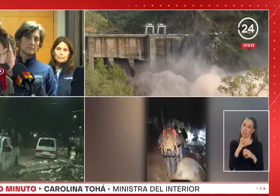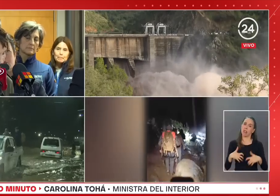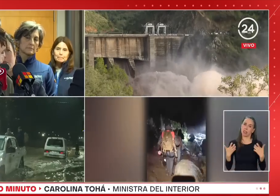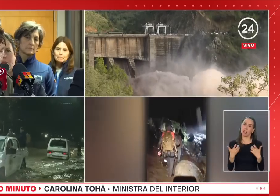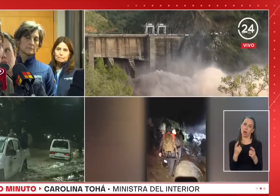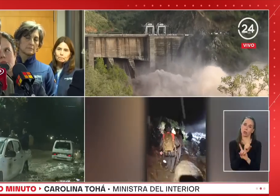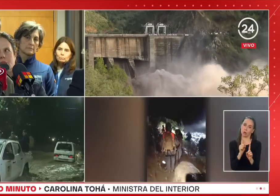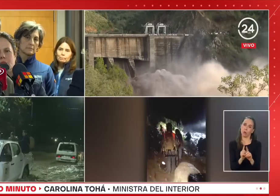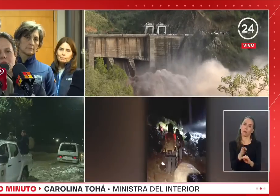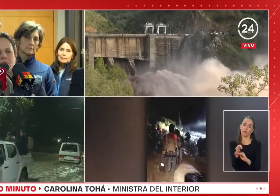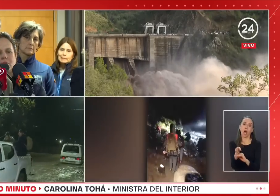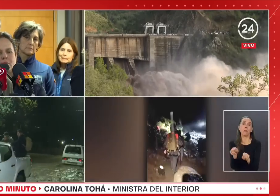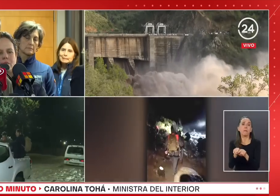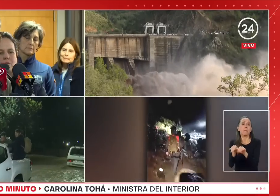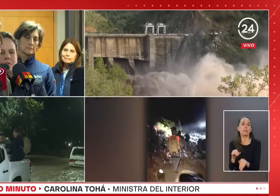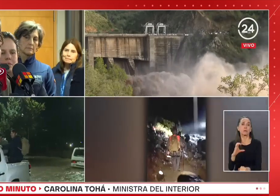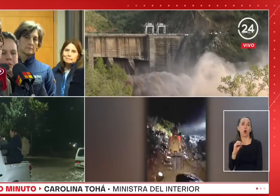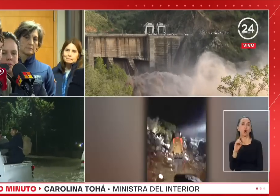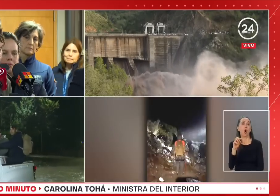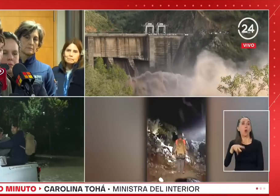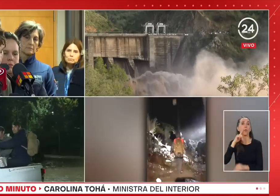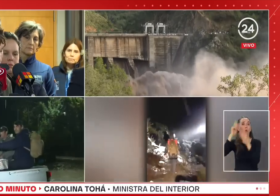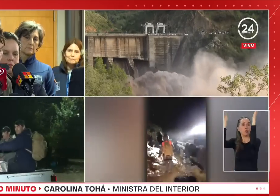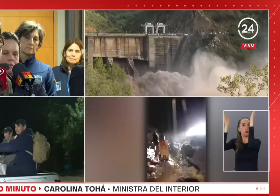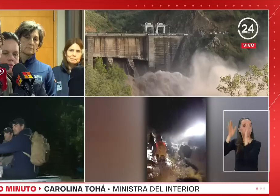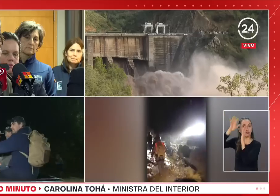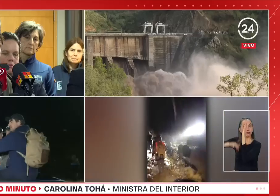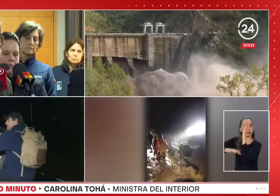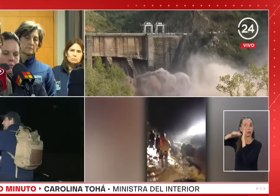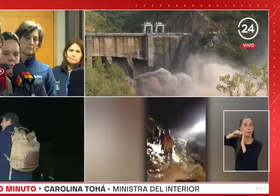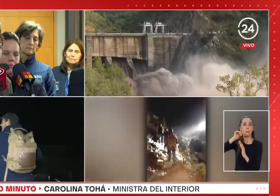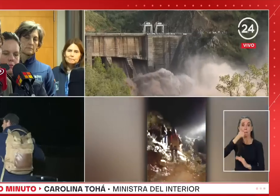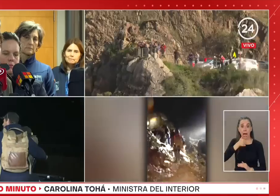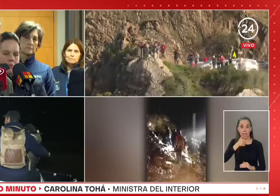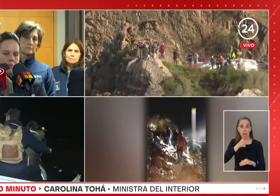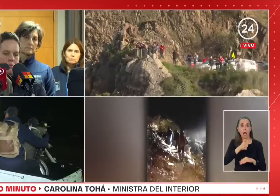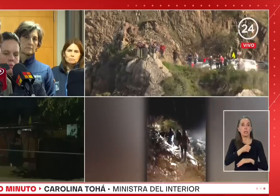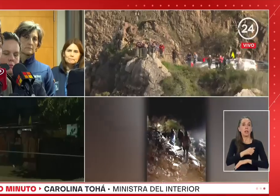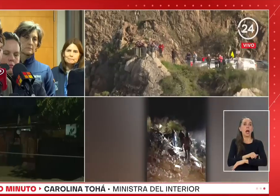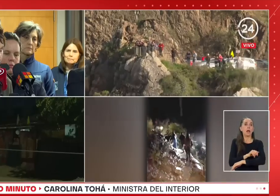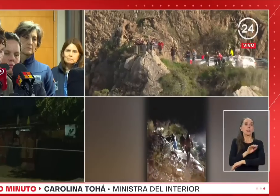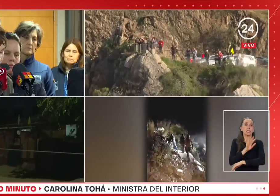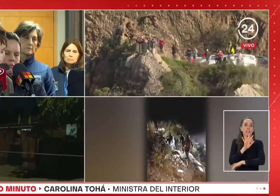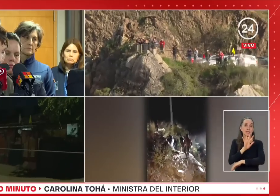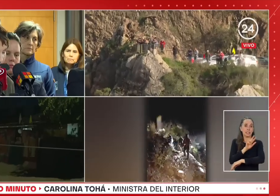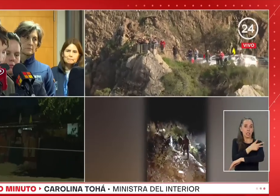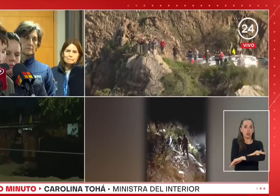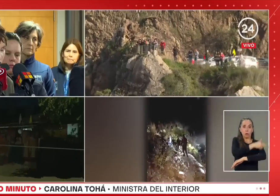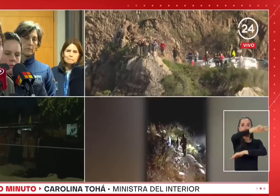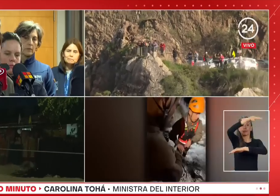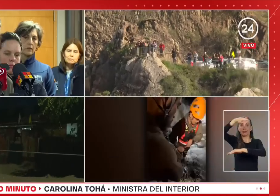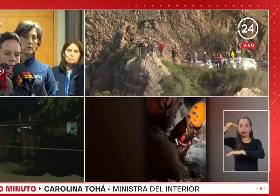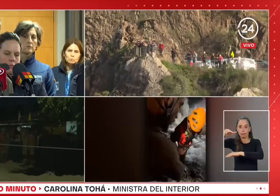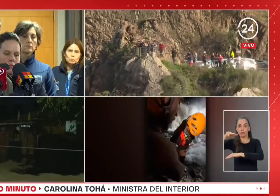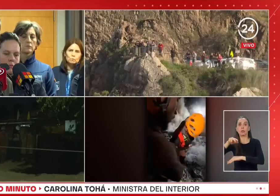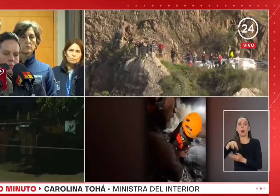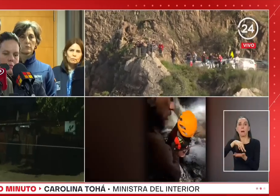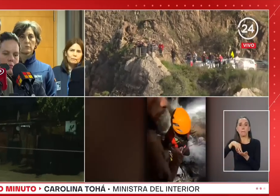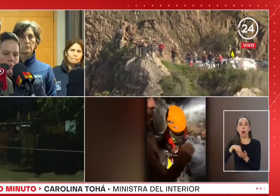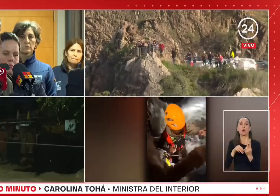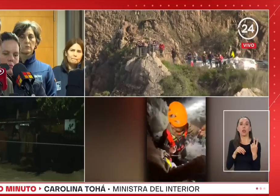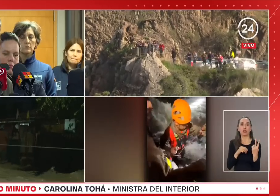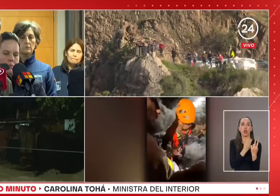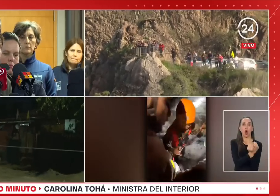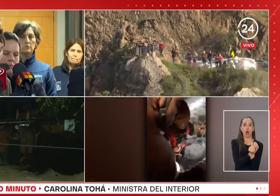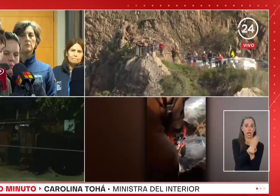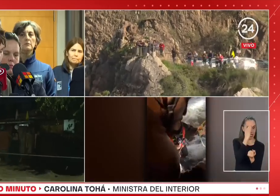conducta mañana están previstos cinco helicópteros en maule dos de carabineros dos de lafayo un